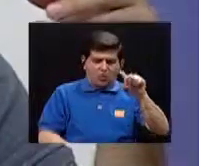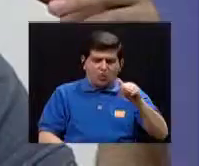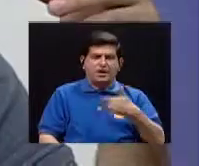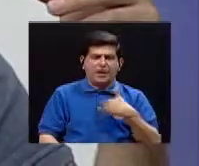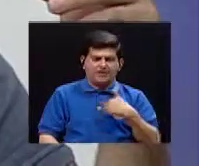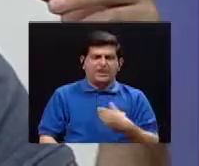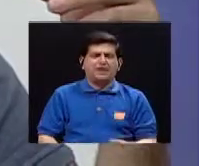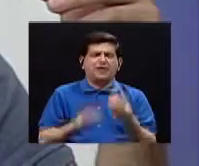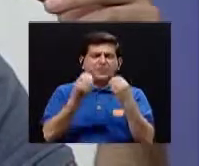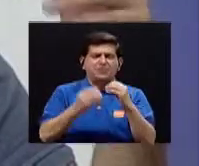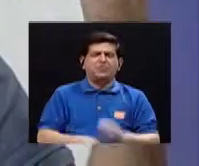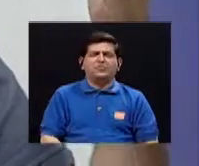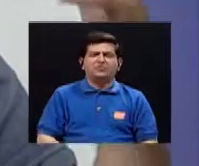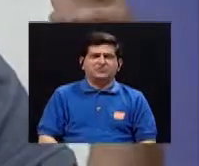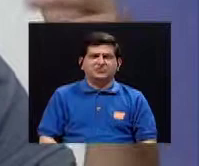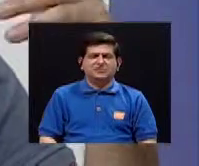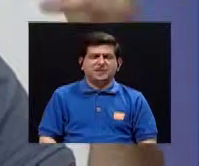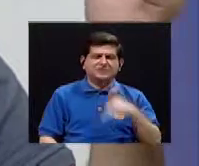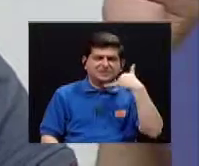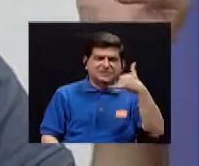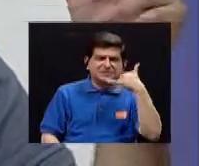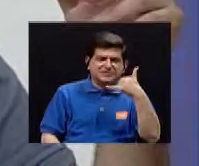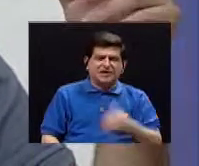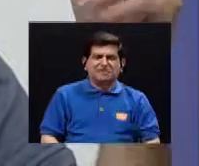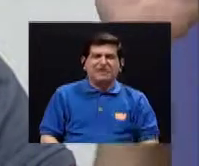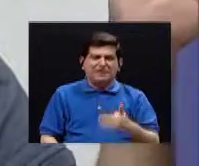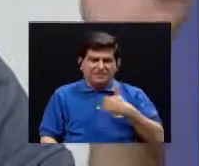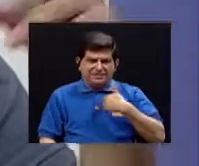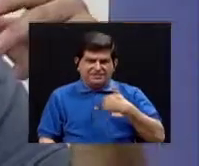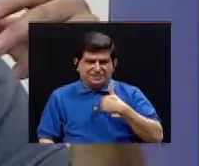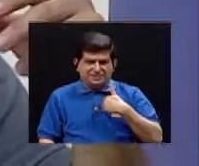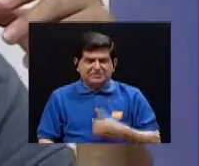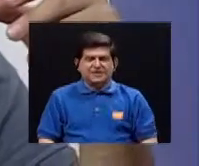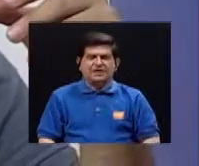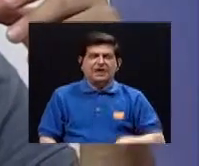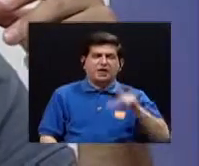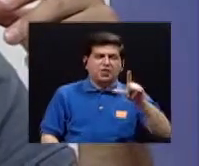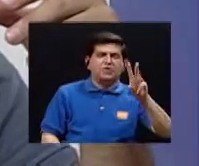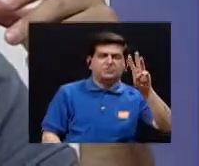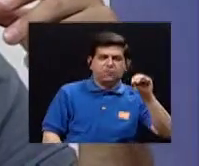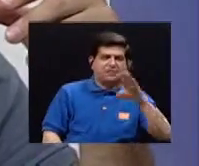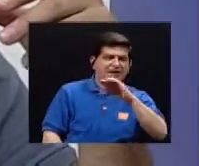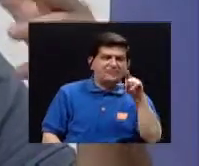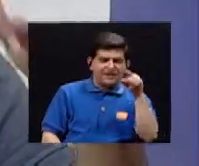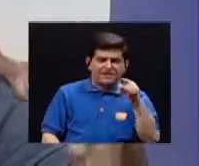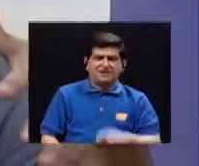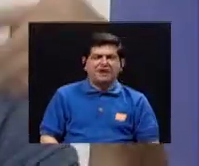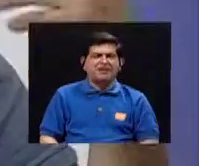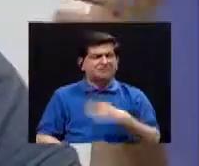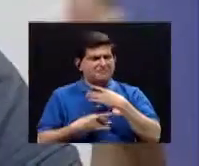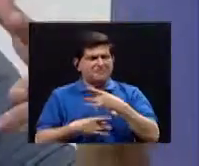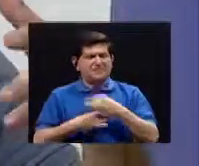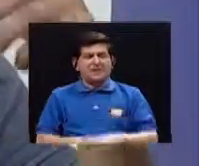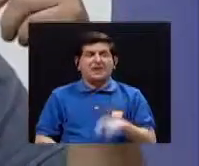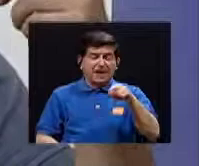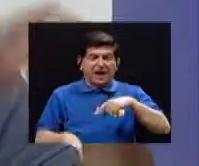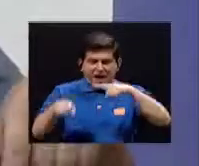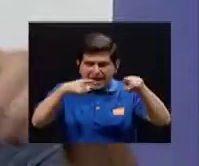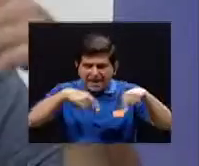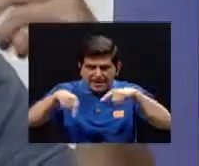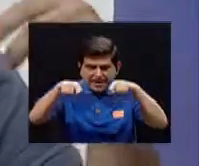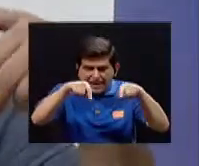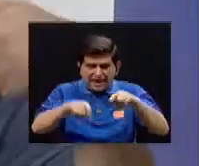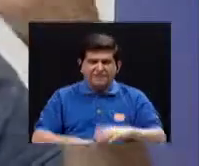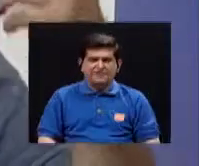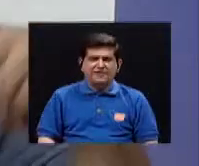hubo muchas teleconferencias llamadas telefónicas entre ellos entre luís montalbert y el vacilón porque louis la